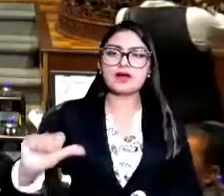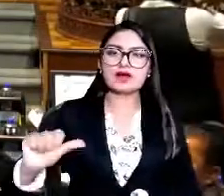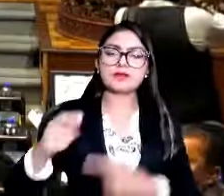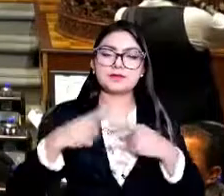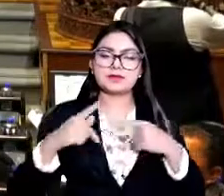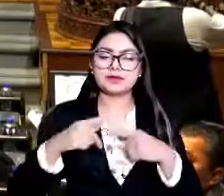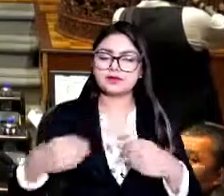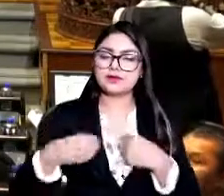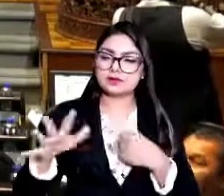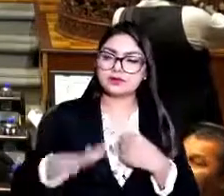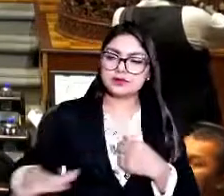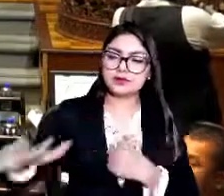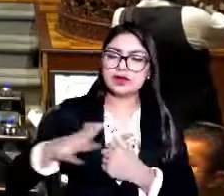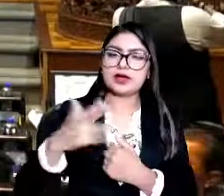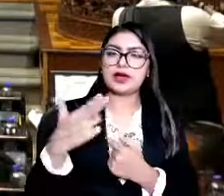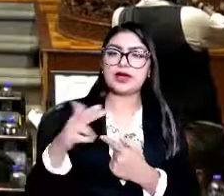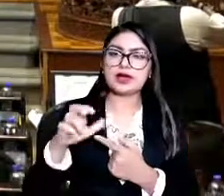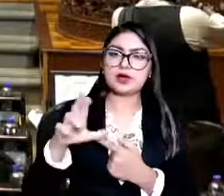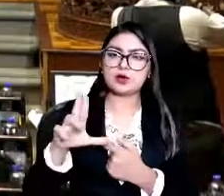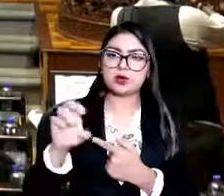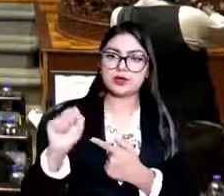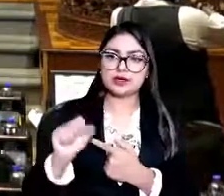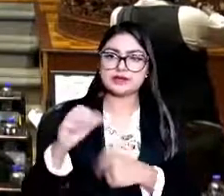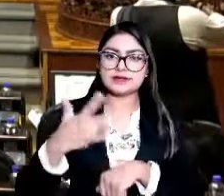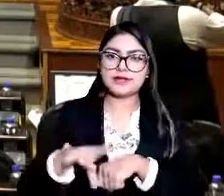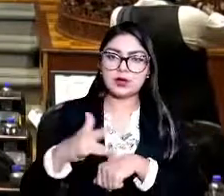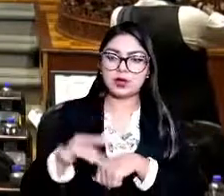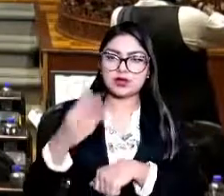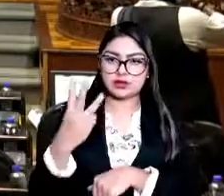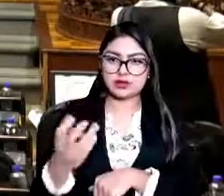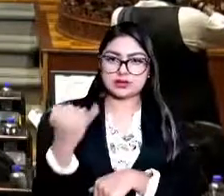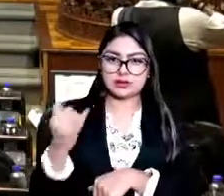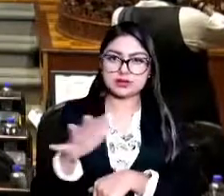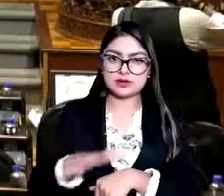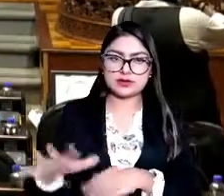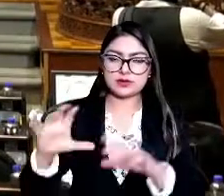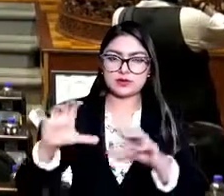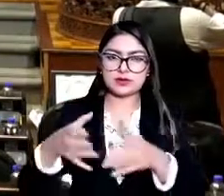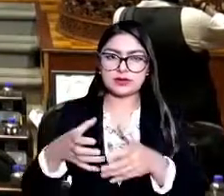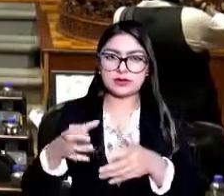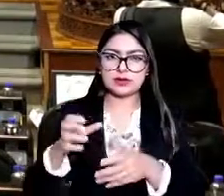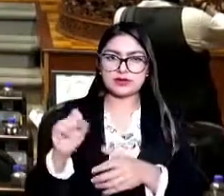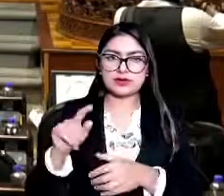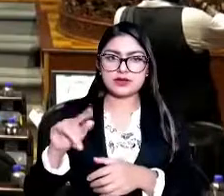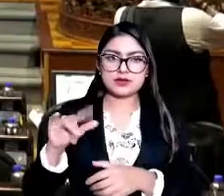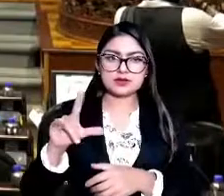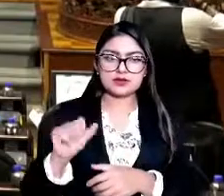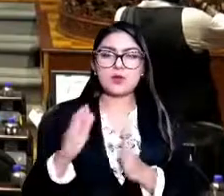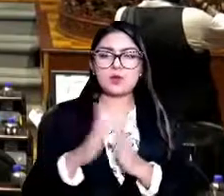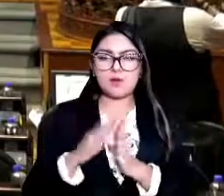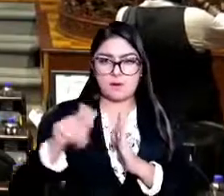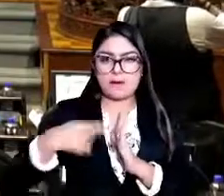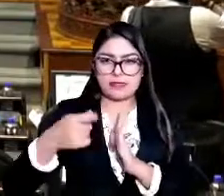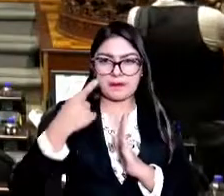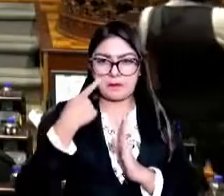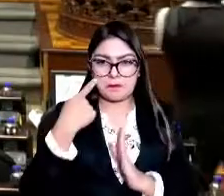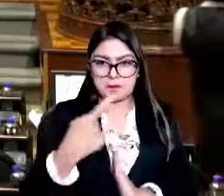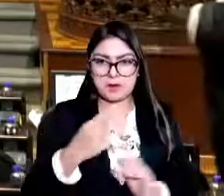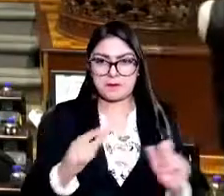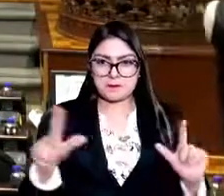3, Pueblo Nuevo, la comunidad de San Marcos Huistoco, y les invitaría a ver el siguiente video, por favor.